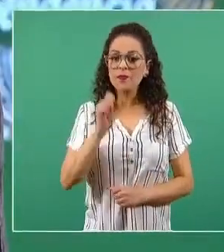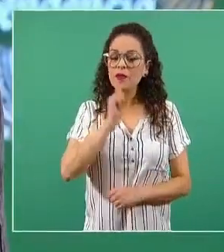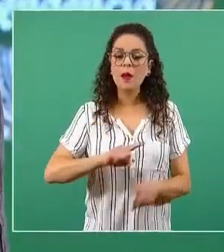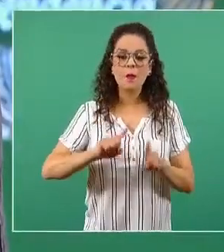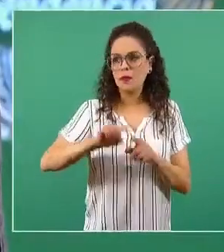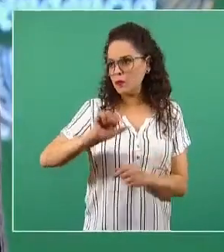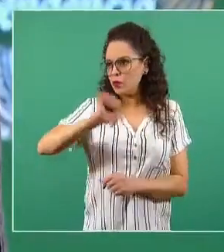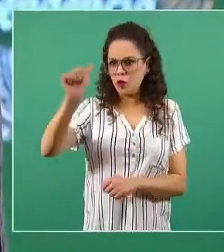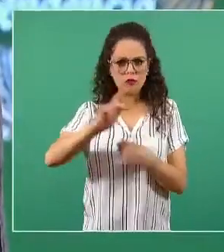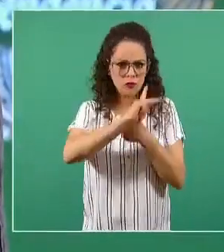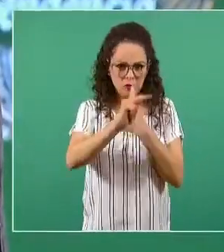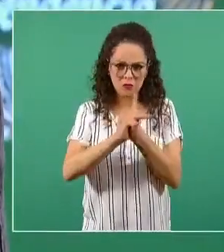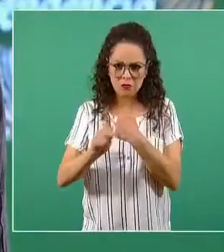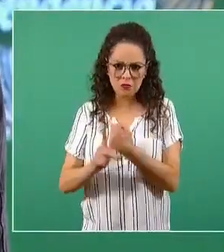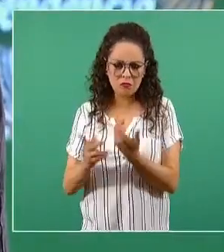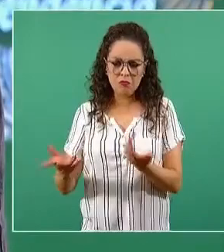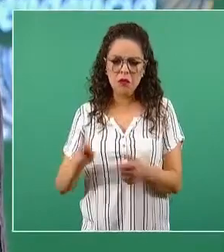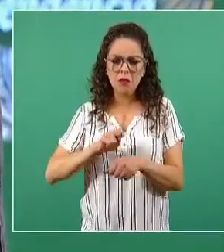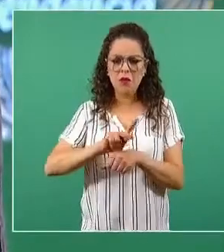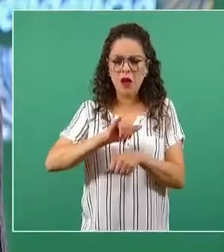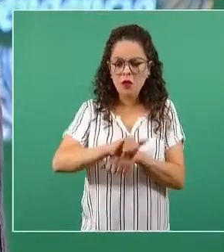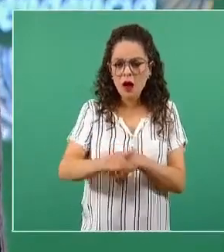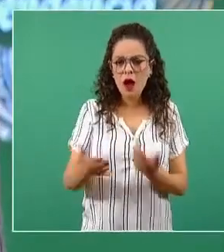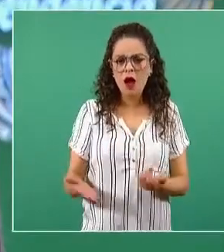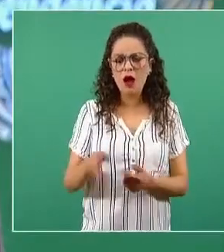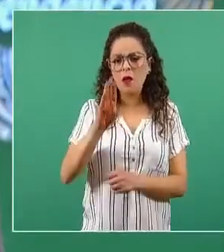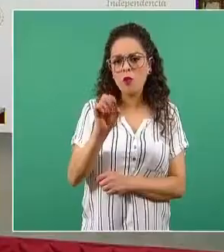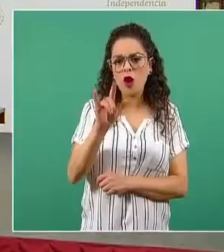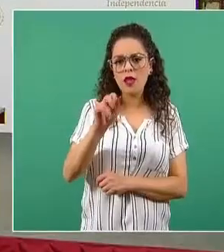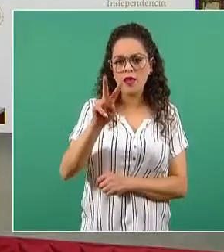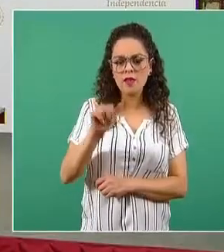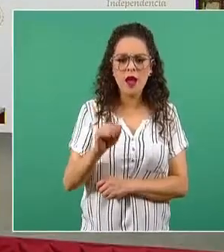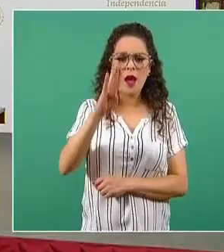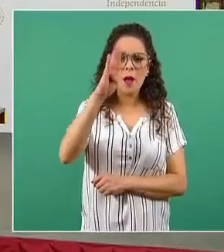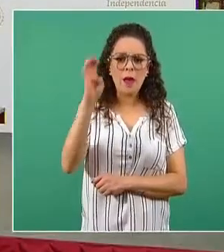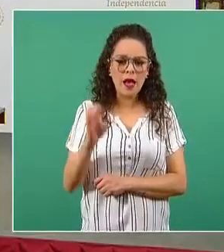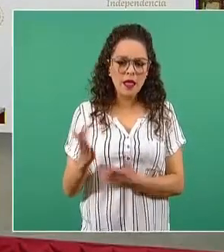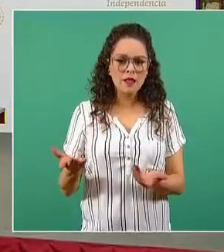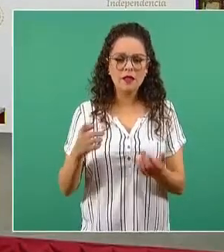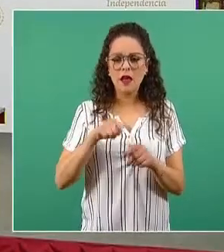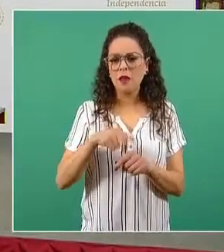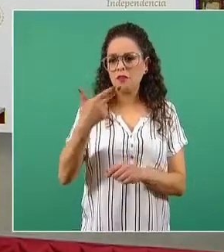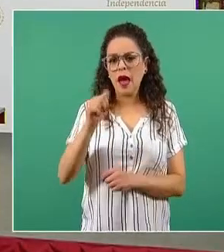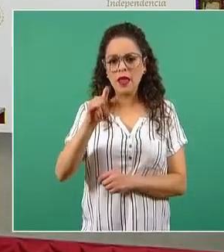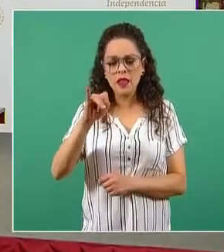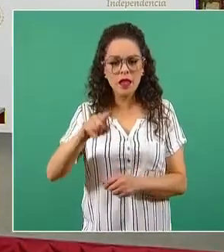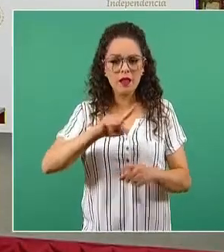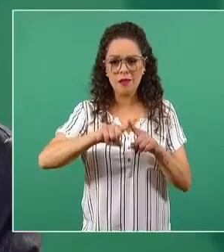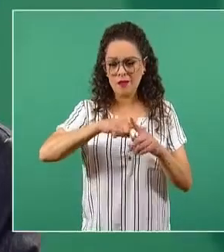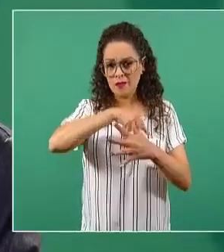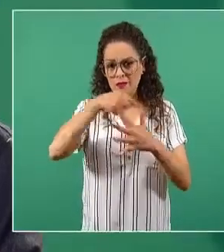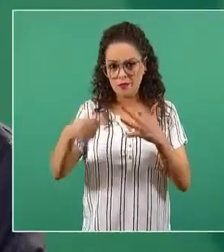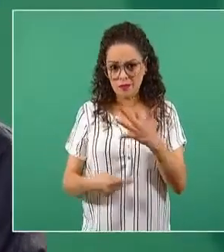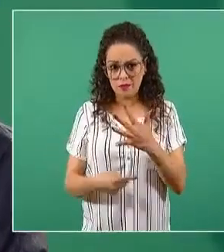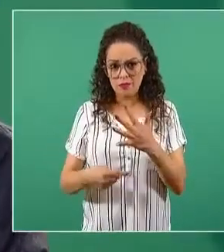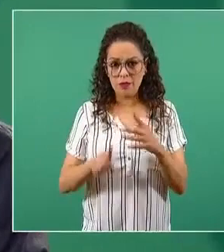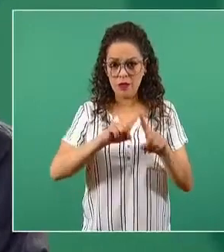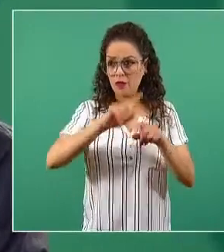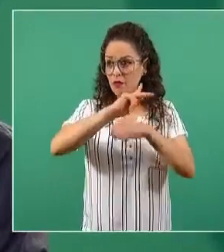naciones, Paraguay, Bolivia, Belice, Haití. Hay varias naciones que nos han solicitado